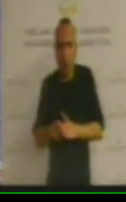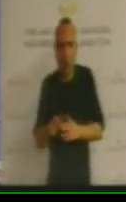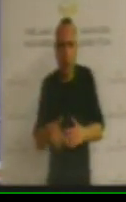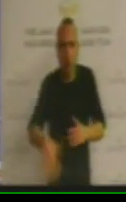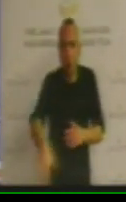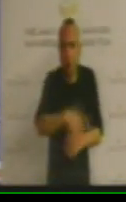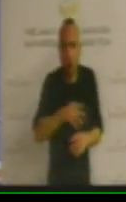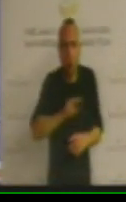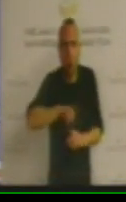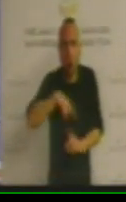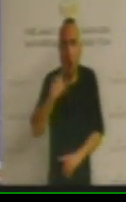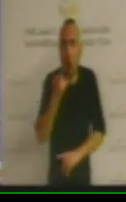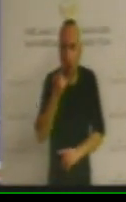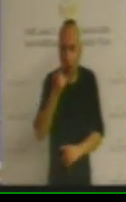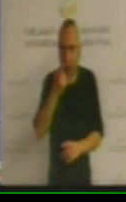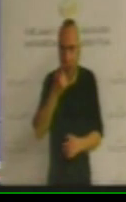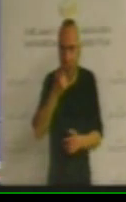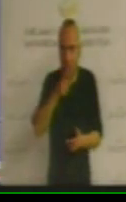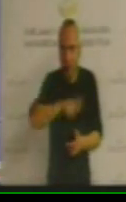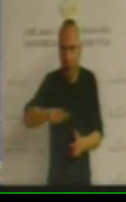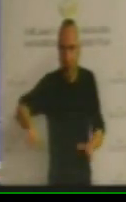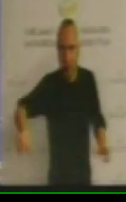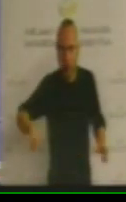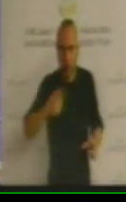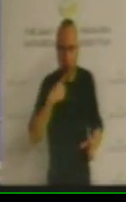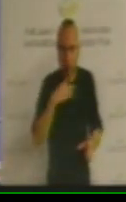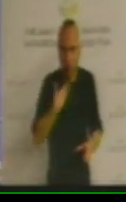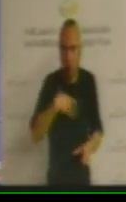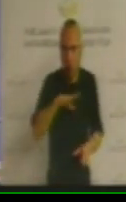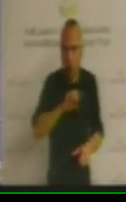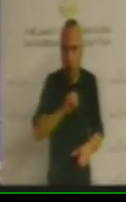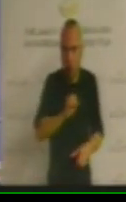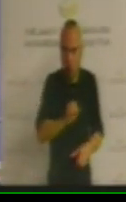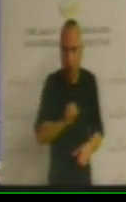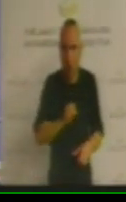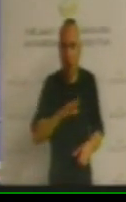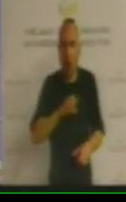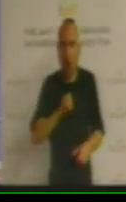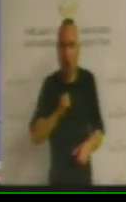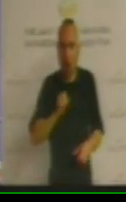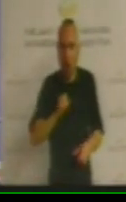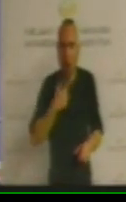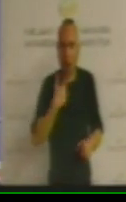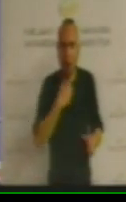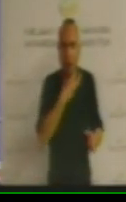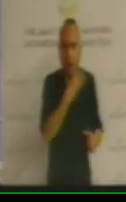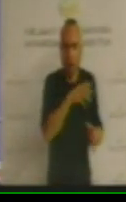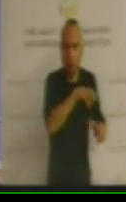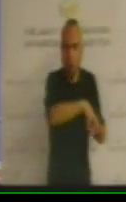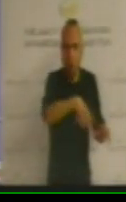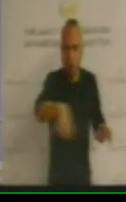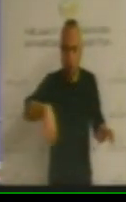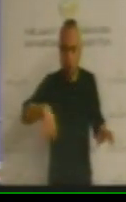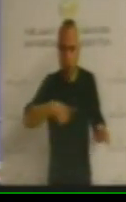en esos COAs, nada de descongestionar el COA donde están los tres, módulos. Entiendo que se refiere